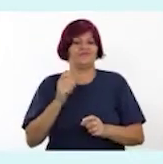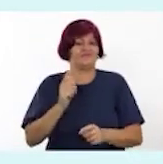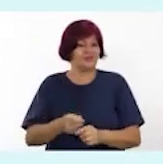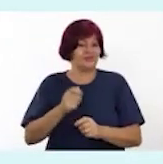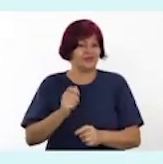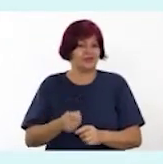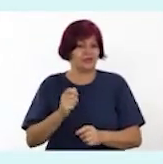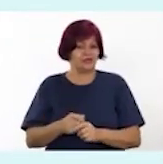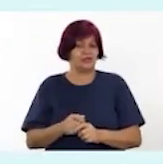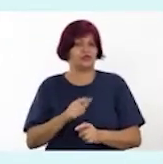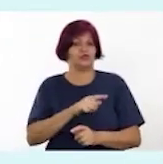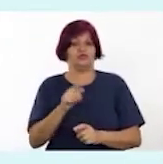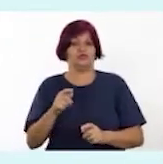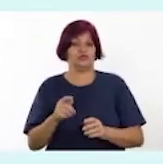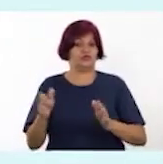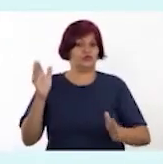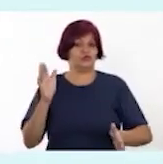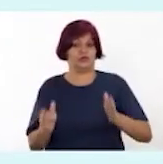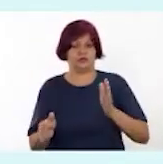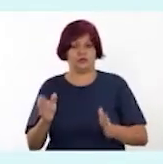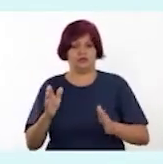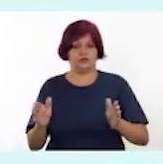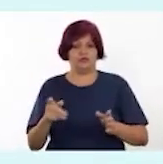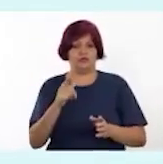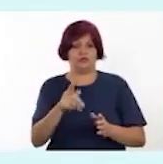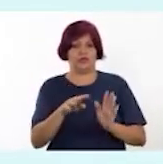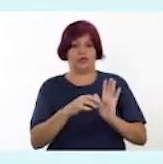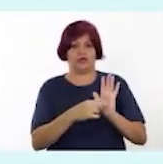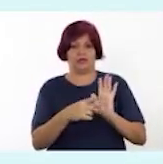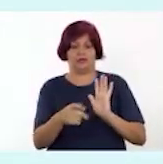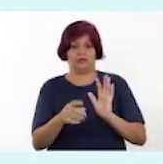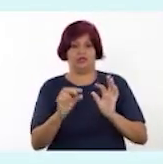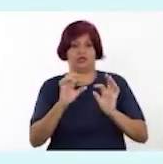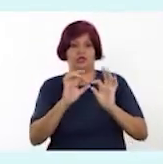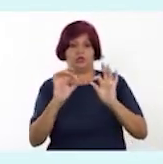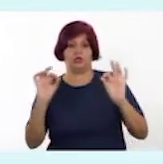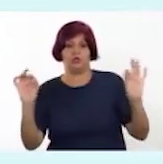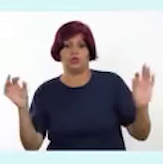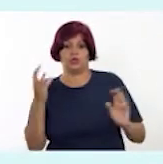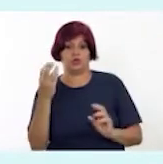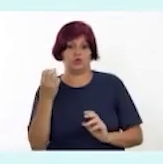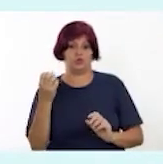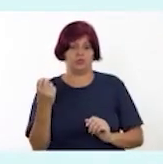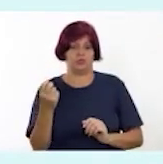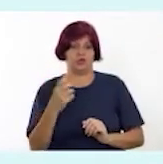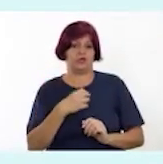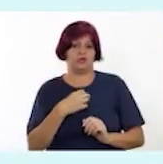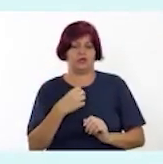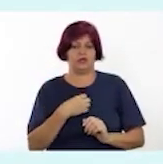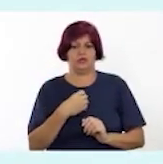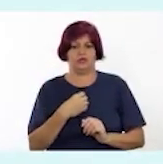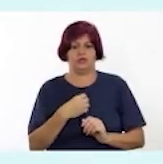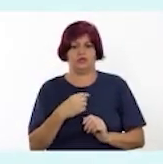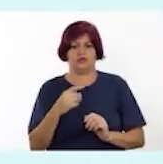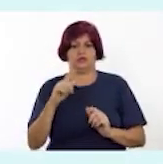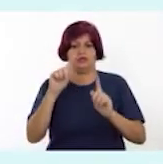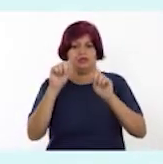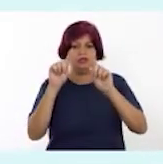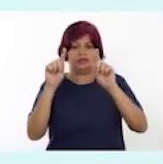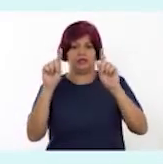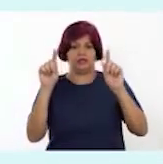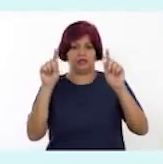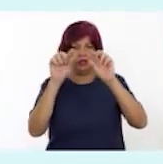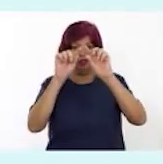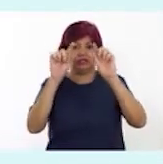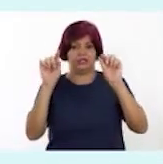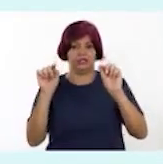enfatizar con ustedes que estos intervalos que están representados ahí en un rayo numérico, y que tienen el circulito o el